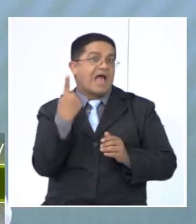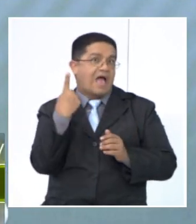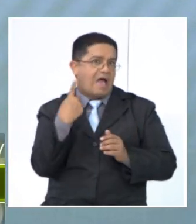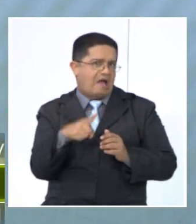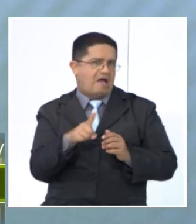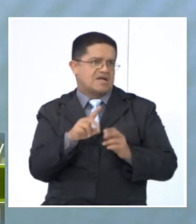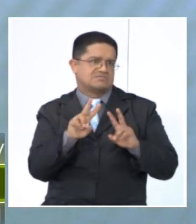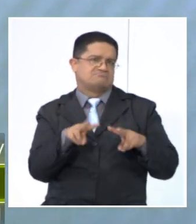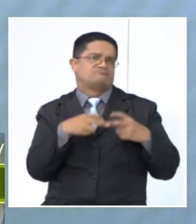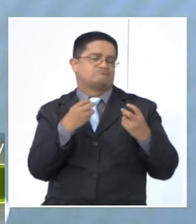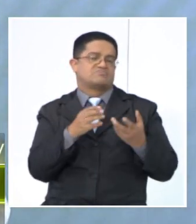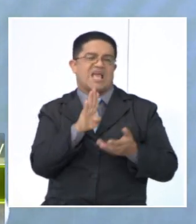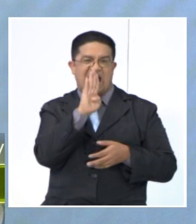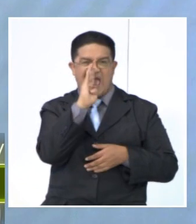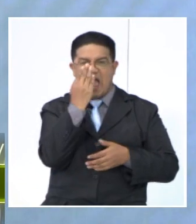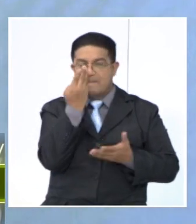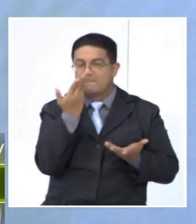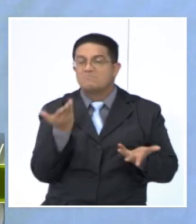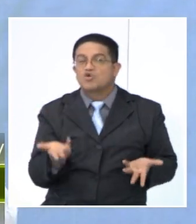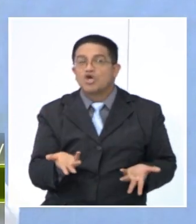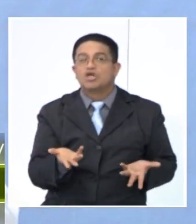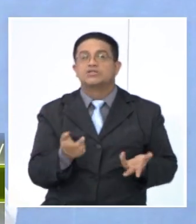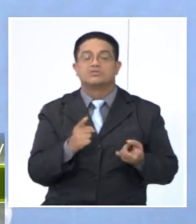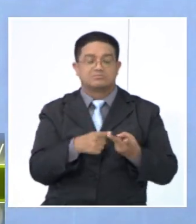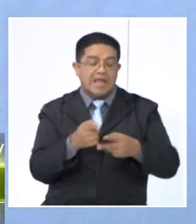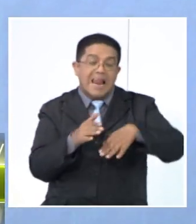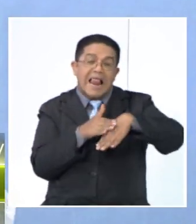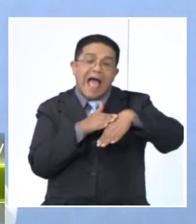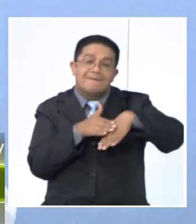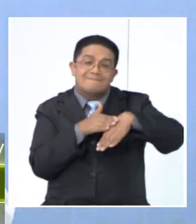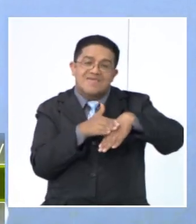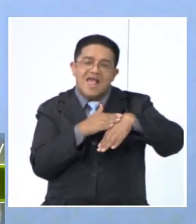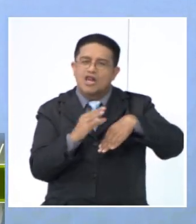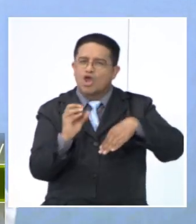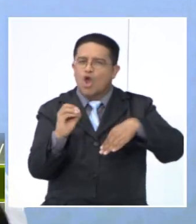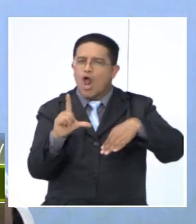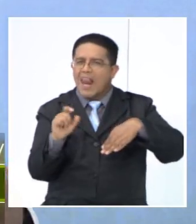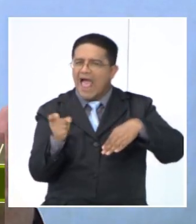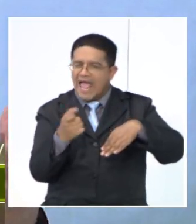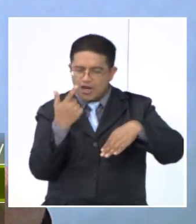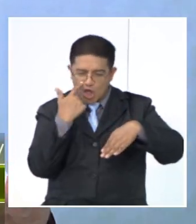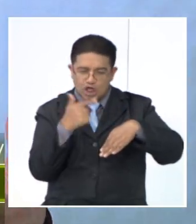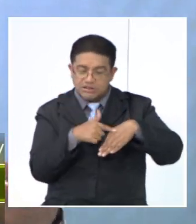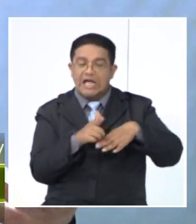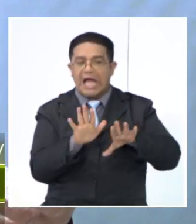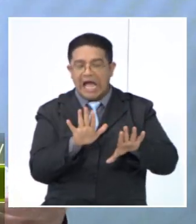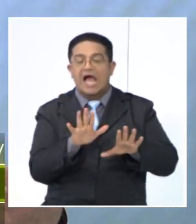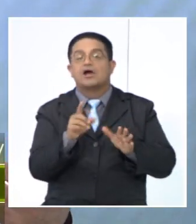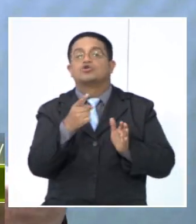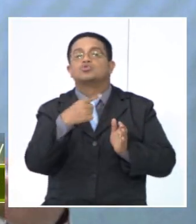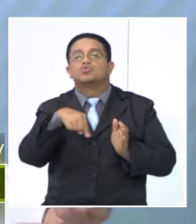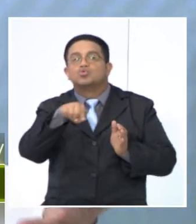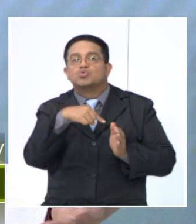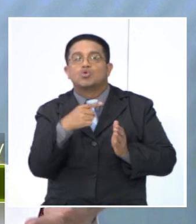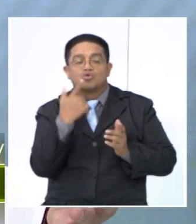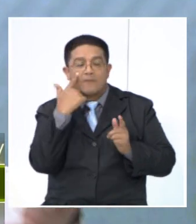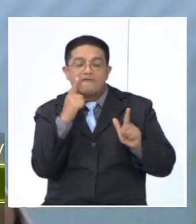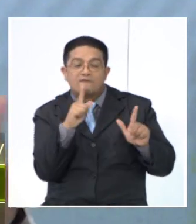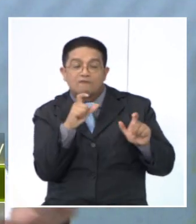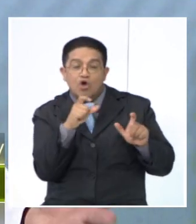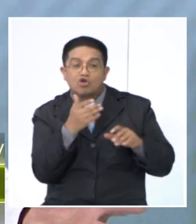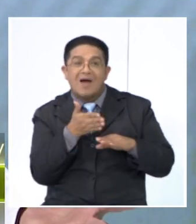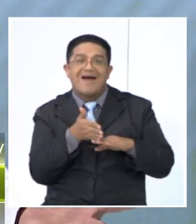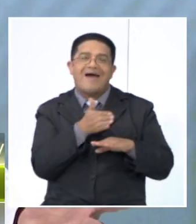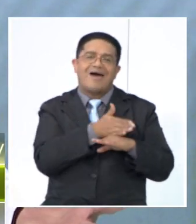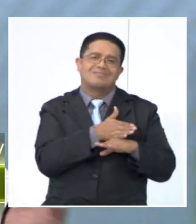otro, la oxigenación, la piel, el colágeno. Nosotros le mandamos a tomar fotos antes y